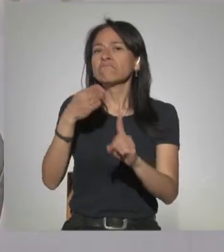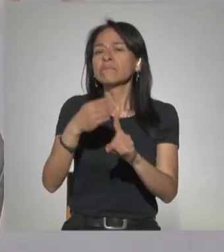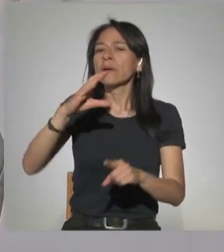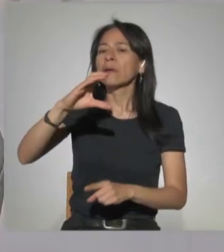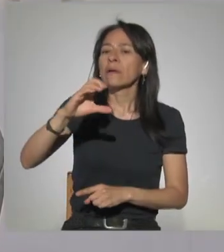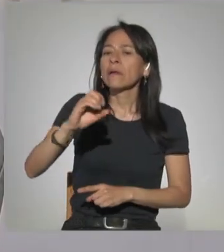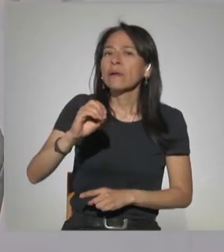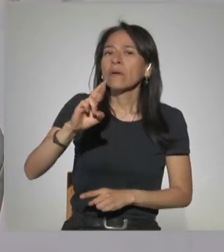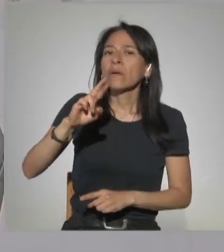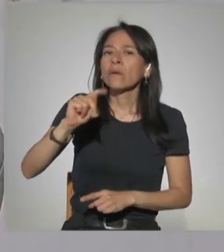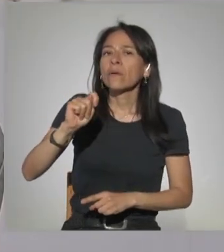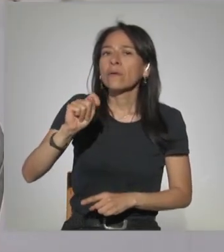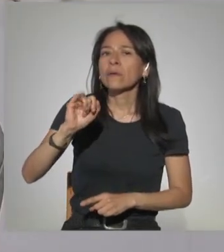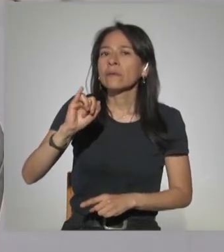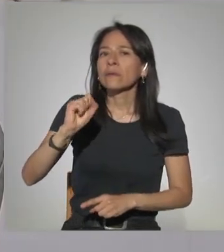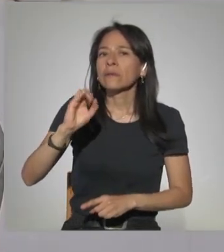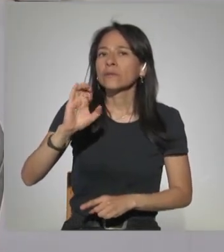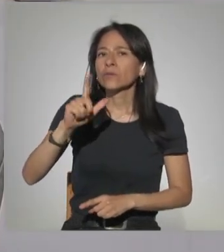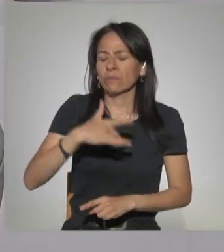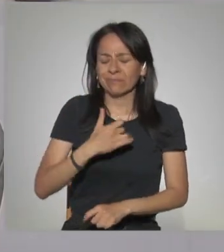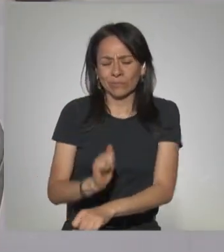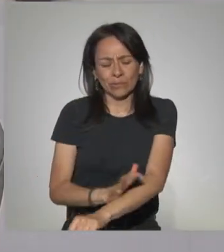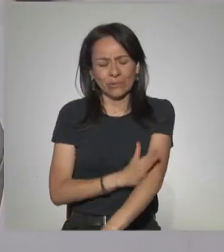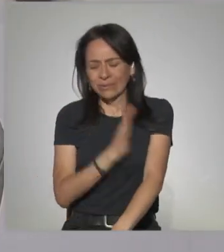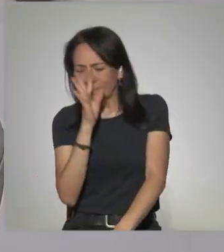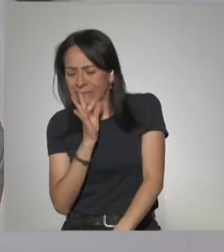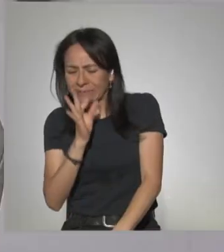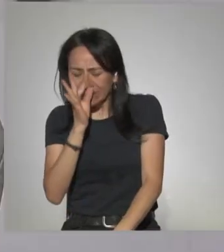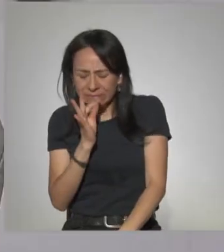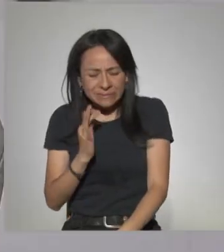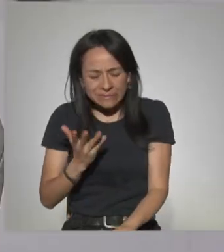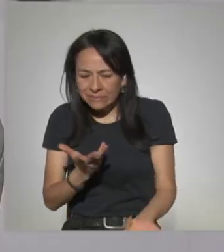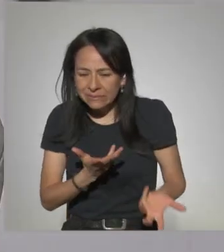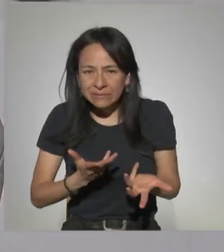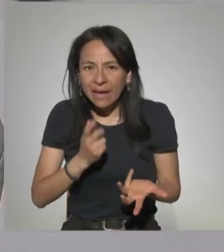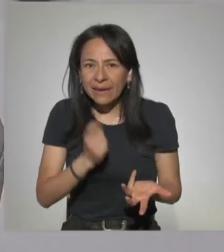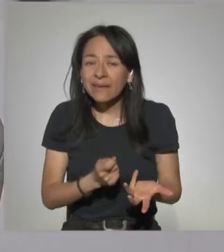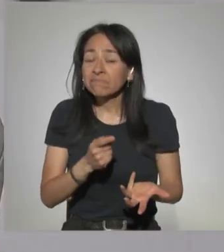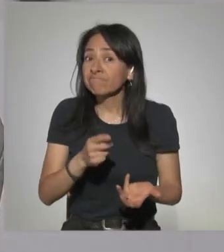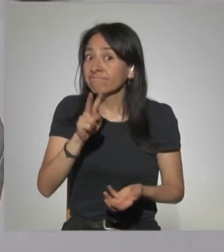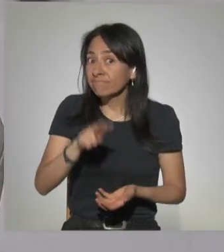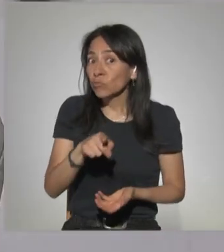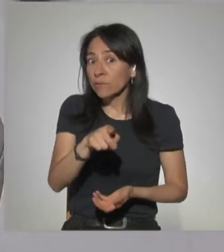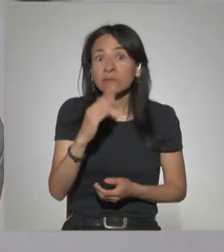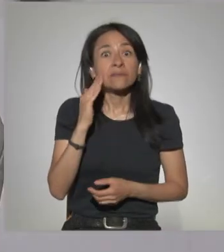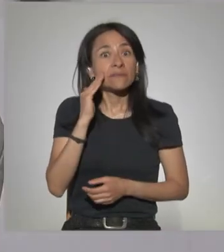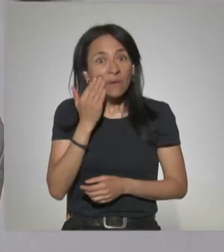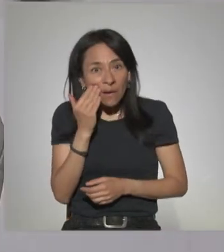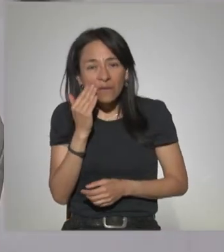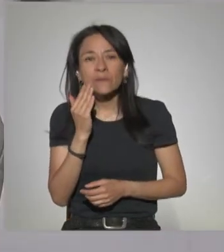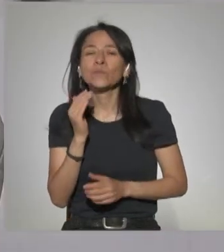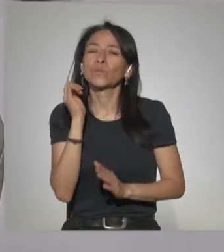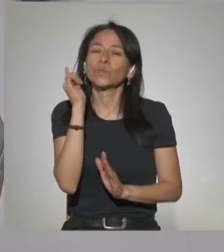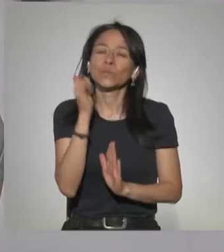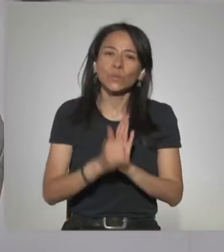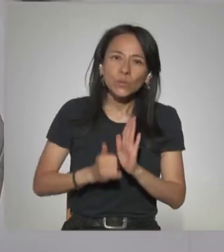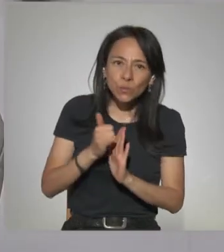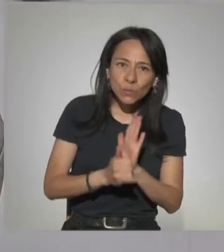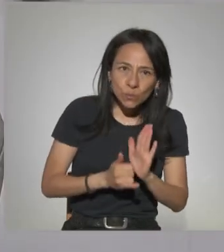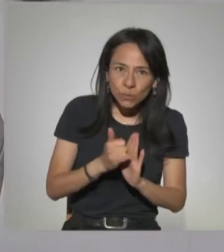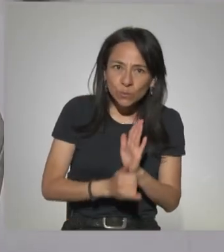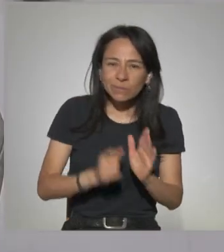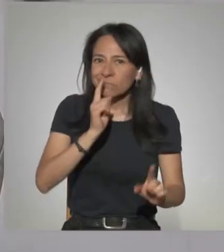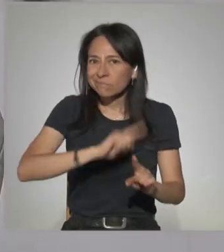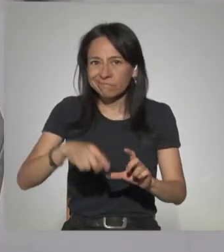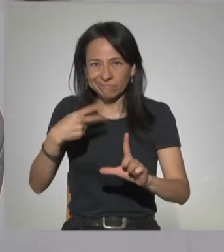a nuestras emociones. Estoy muy agradecida por todos los comentarios que nos han hecho llegar a través de Facebook y a través de YouTube. Por favor,